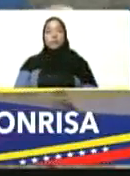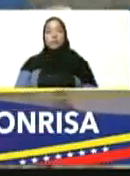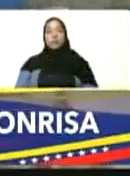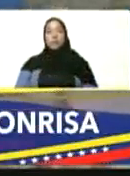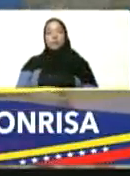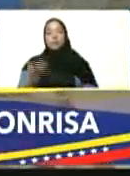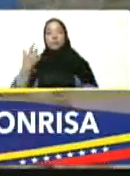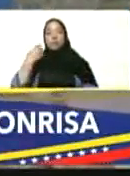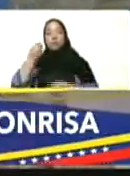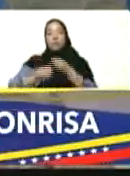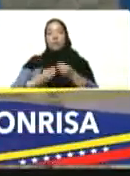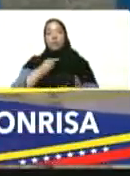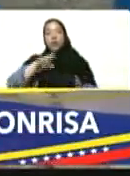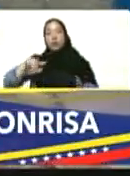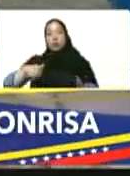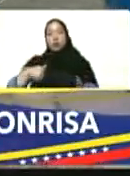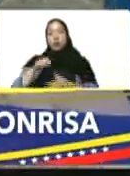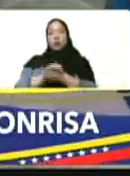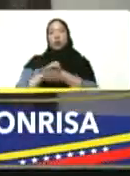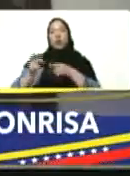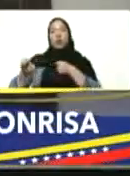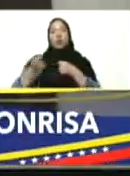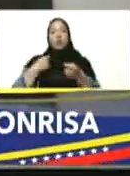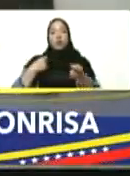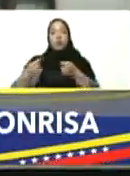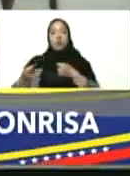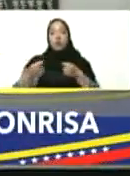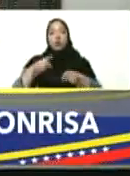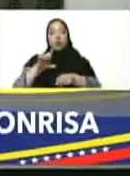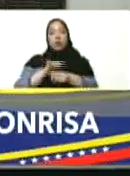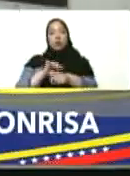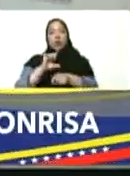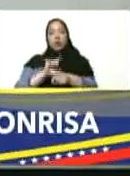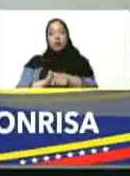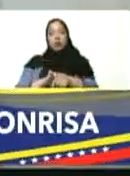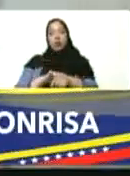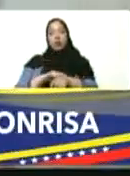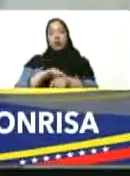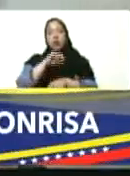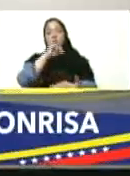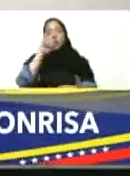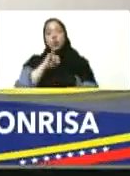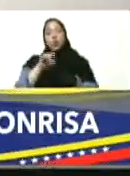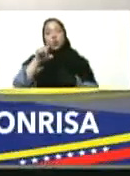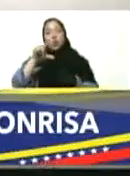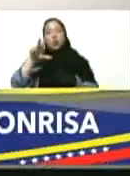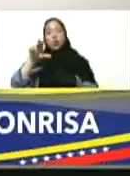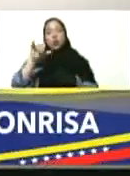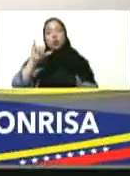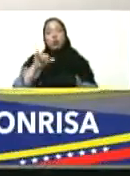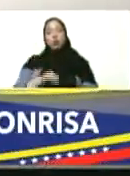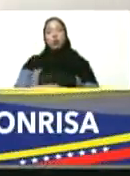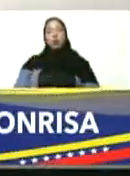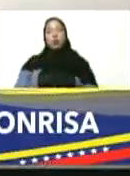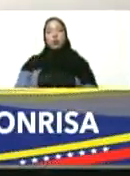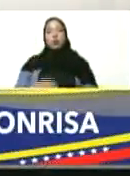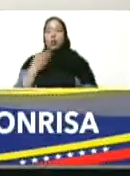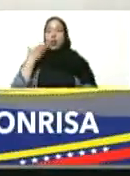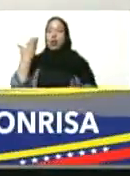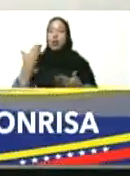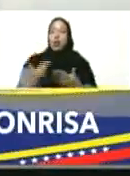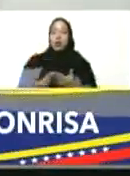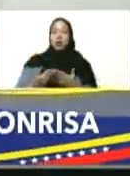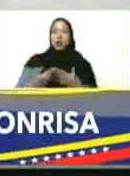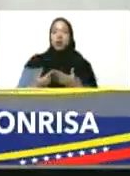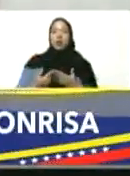con ustedes a nuestra coordinadora, la doctora Zulay Hernández. Presidente, gracias y